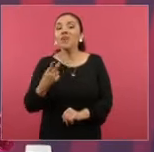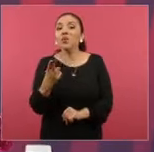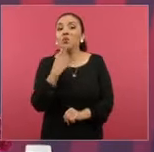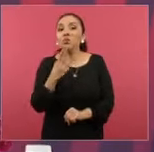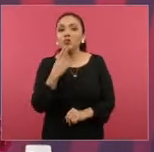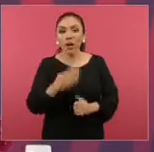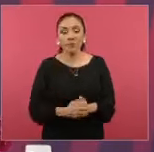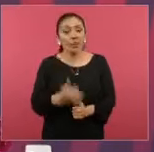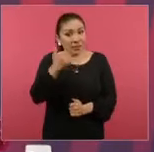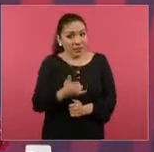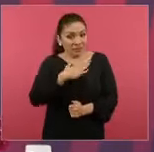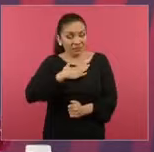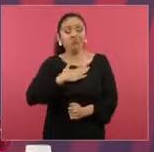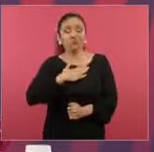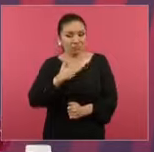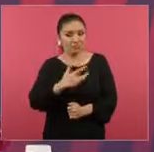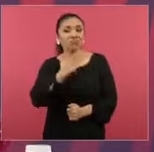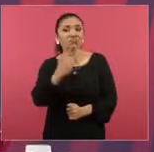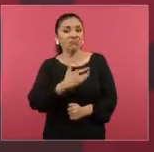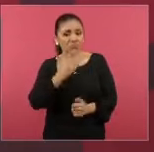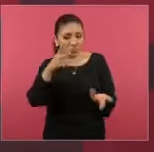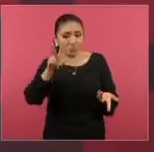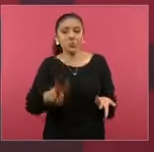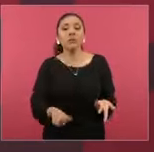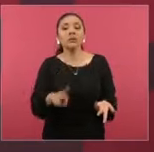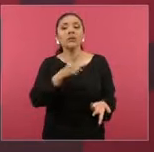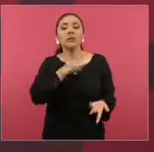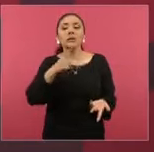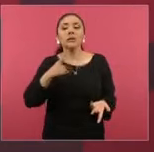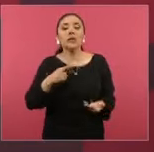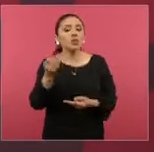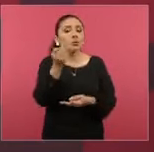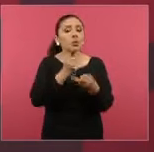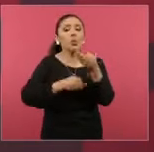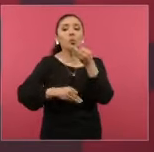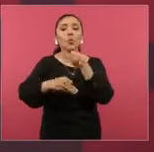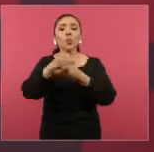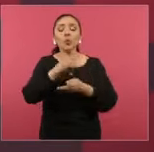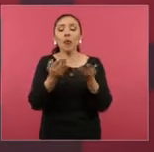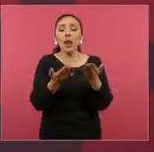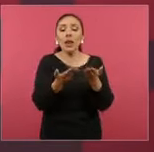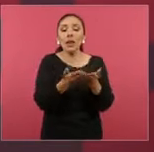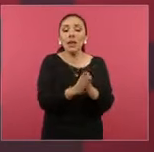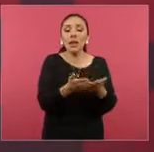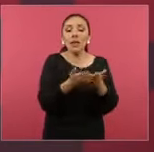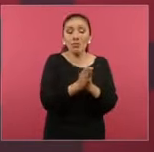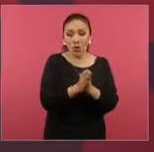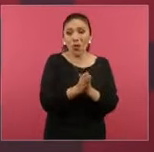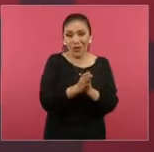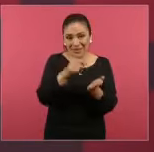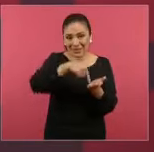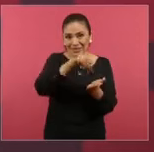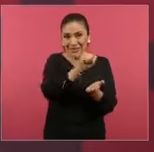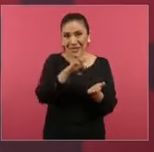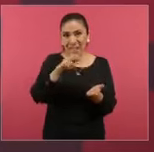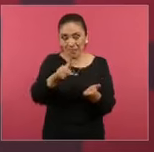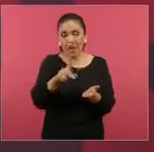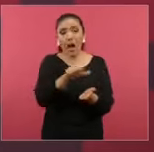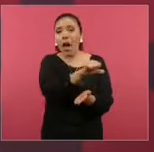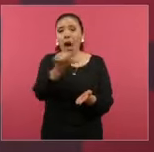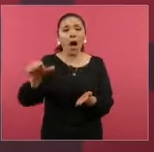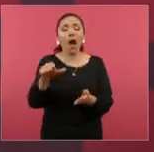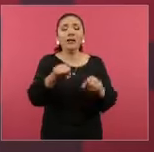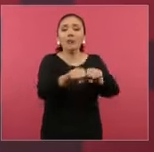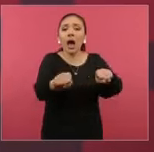sino nosotros consideramos que tienen que estar todos los libros de texto gratuito en las aulas